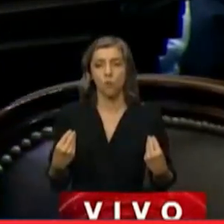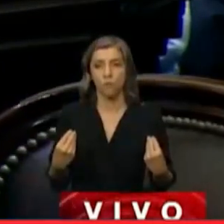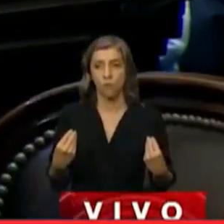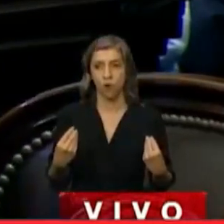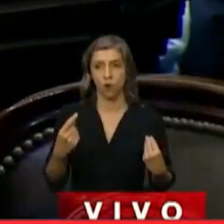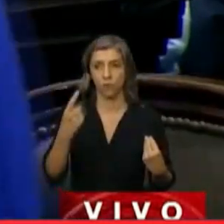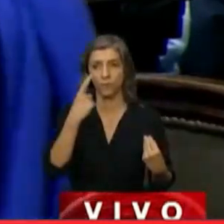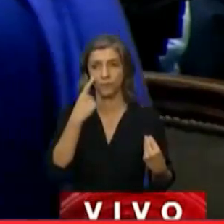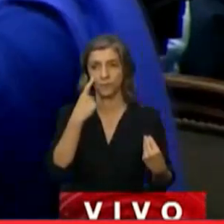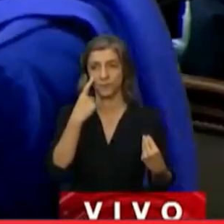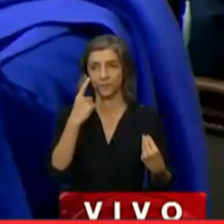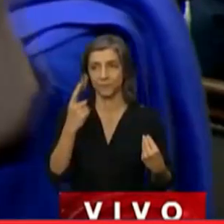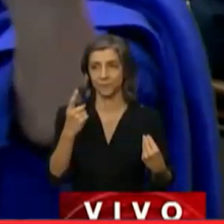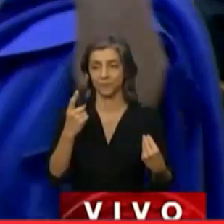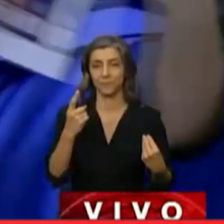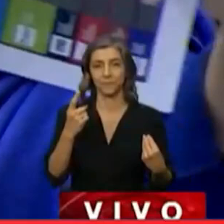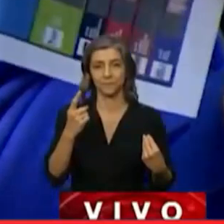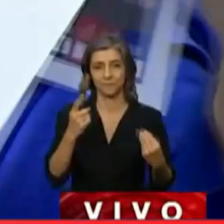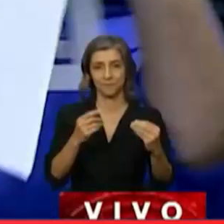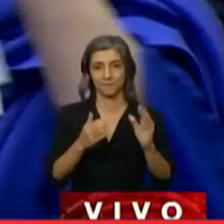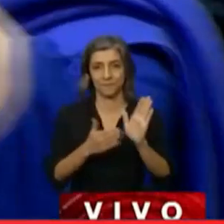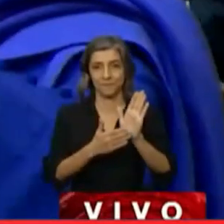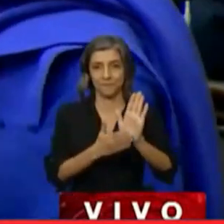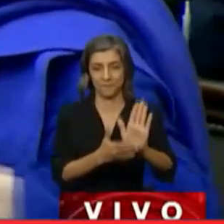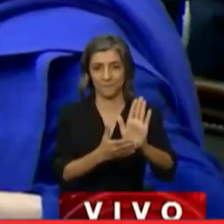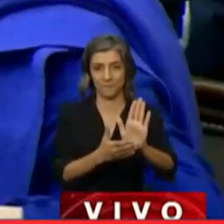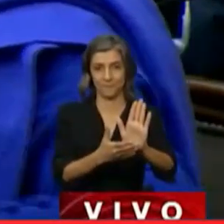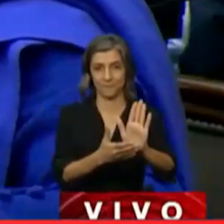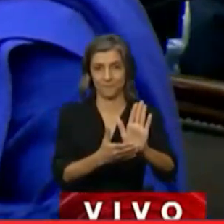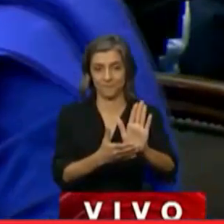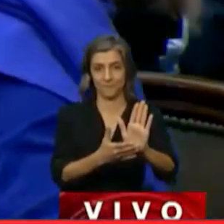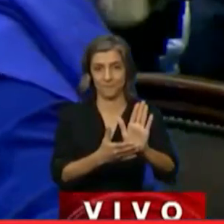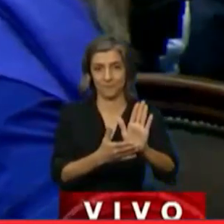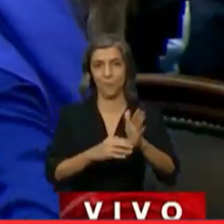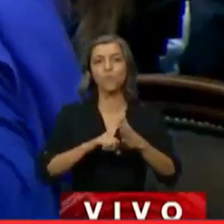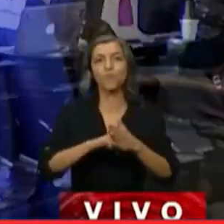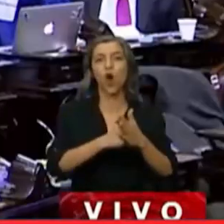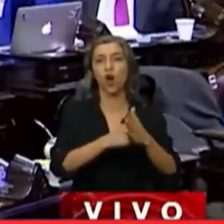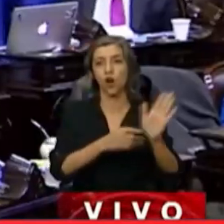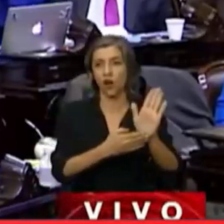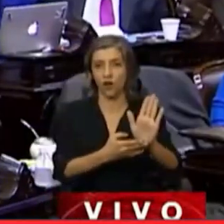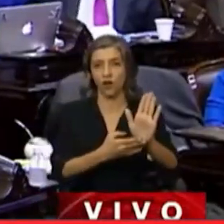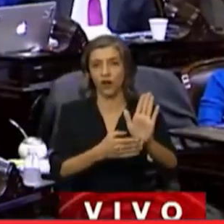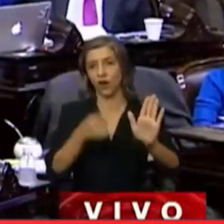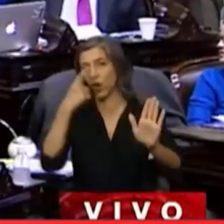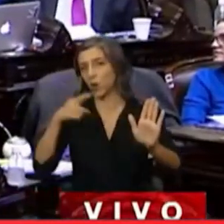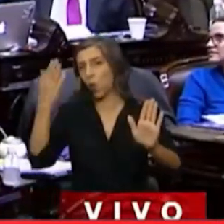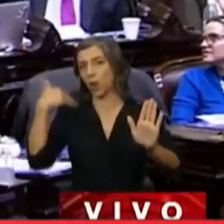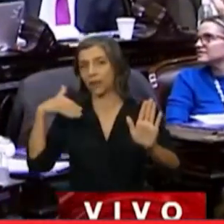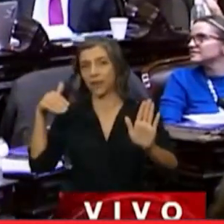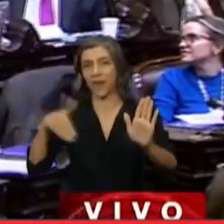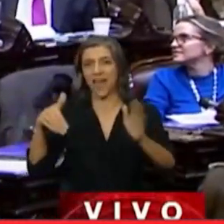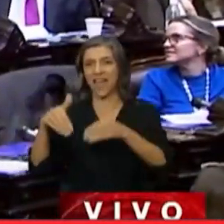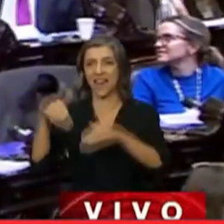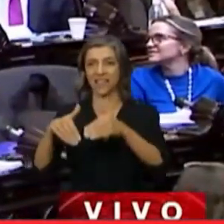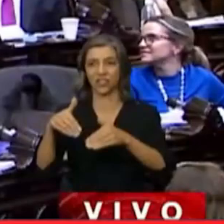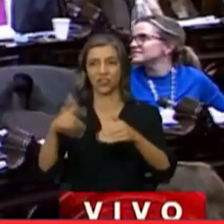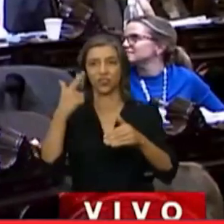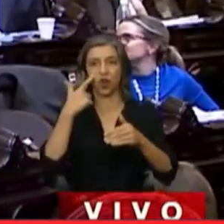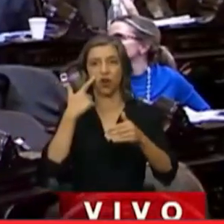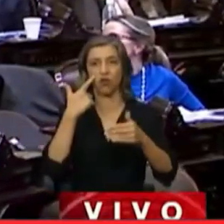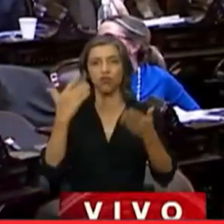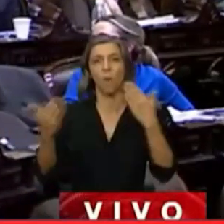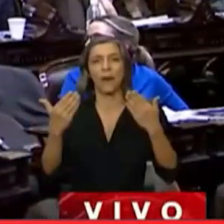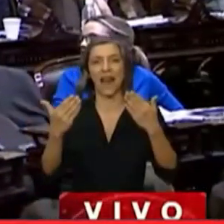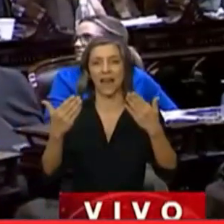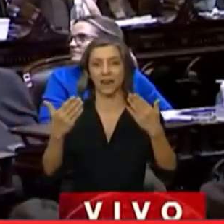esta boleta de Moreno con la última elección. Con la última elección.